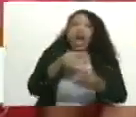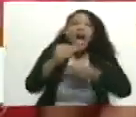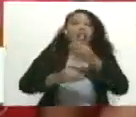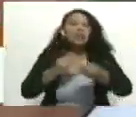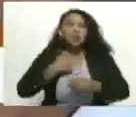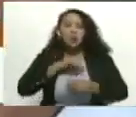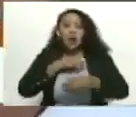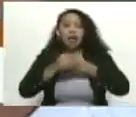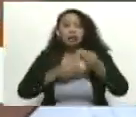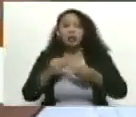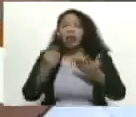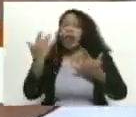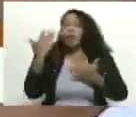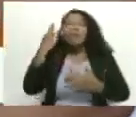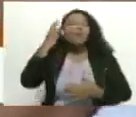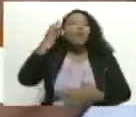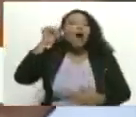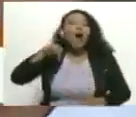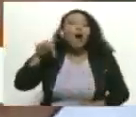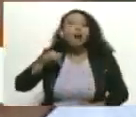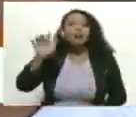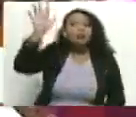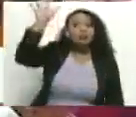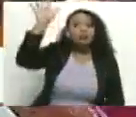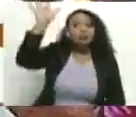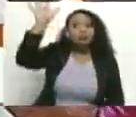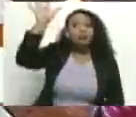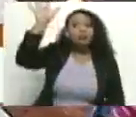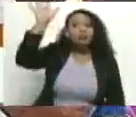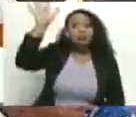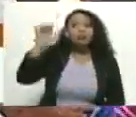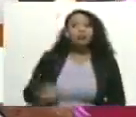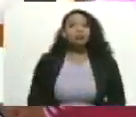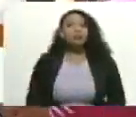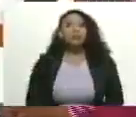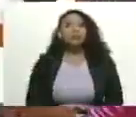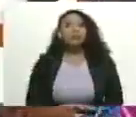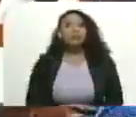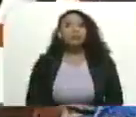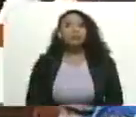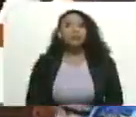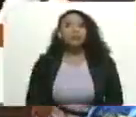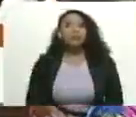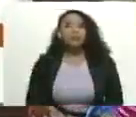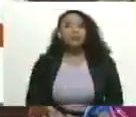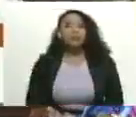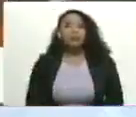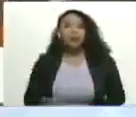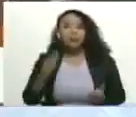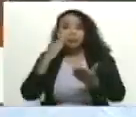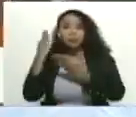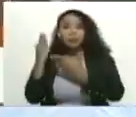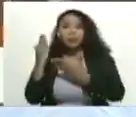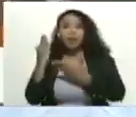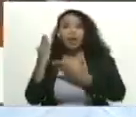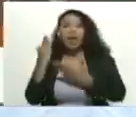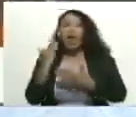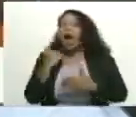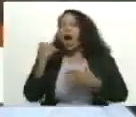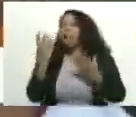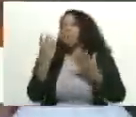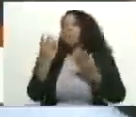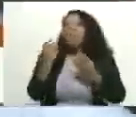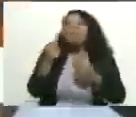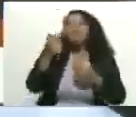Levanten la mano las mujeres que están aquí en este acto. No hay muchas mujeres aquí, casi todos somos hombres, muy